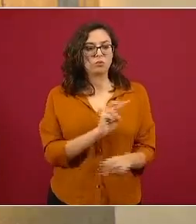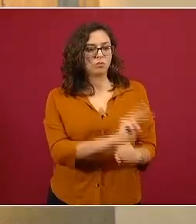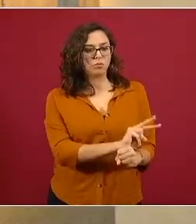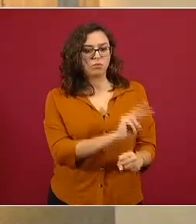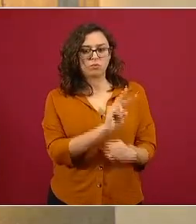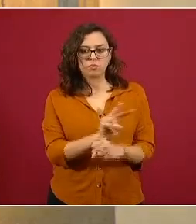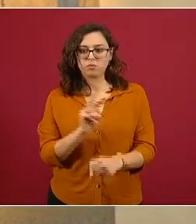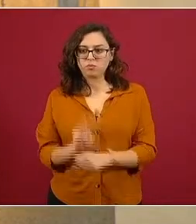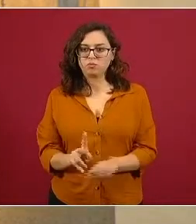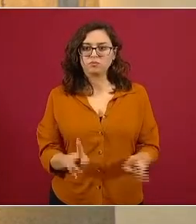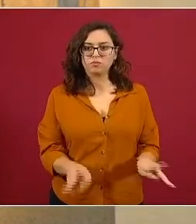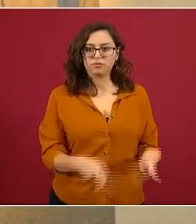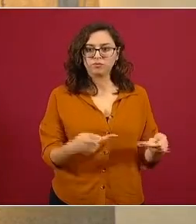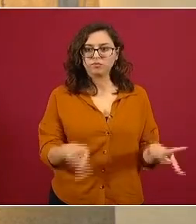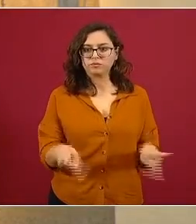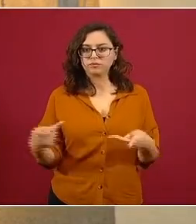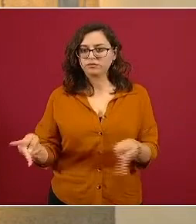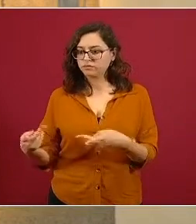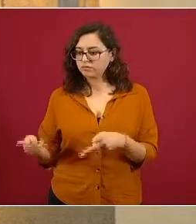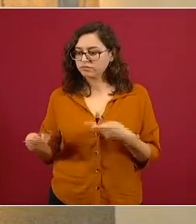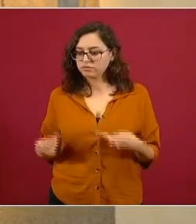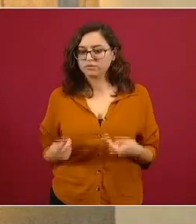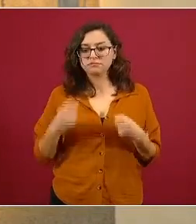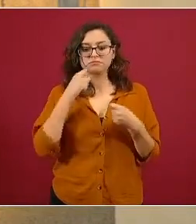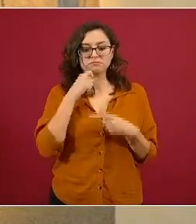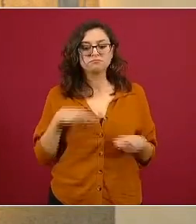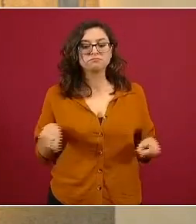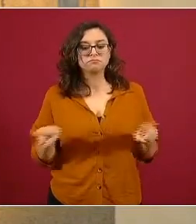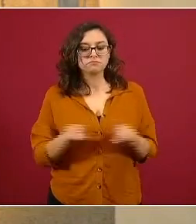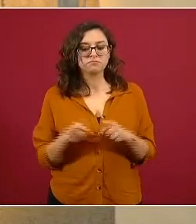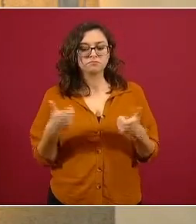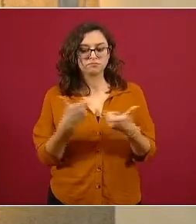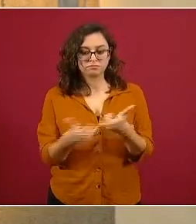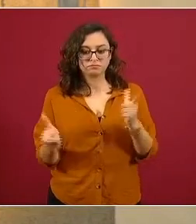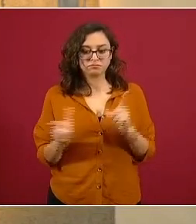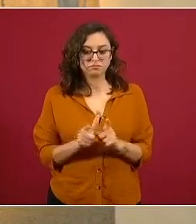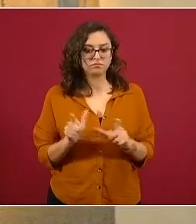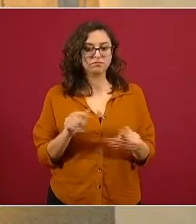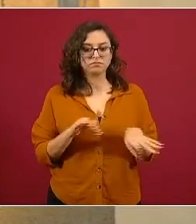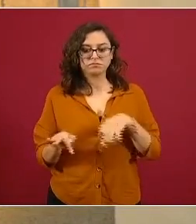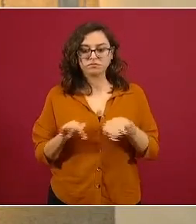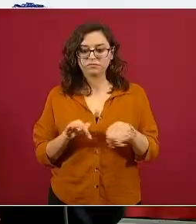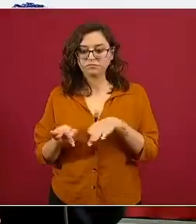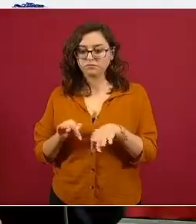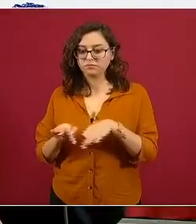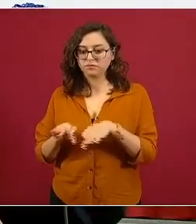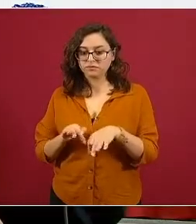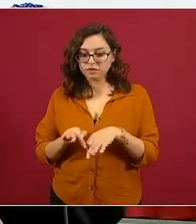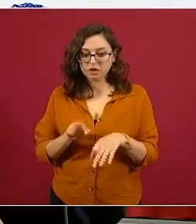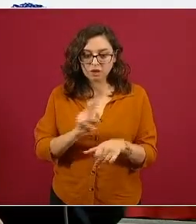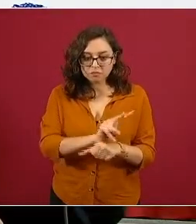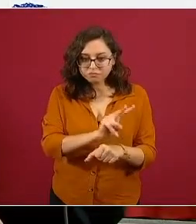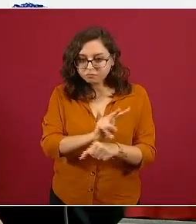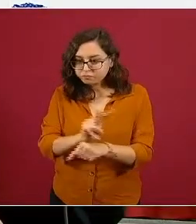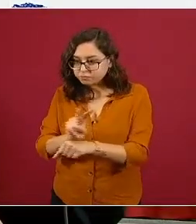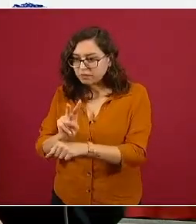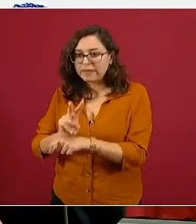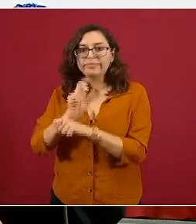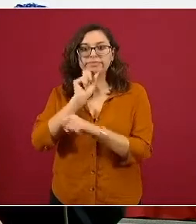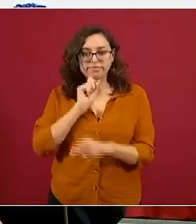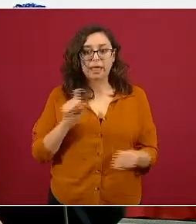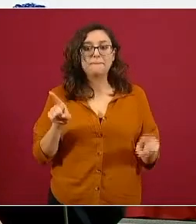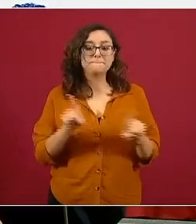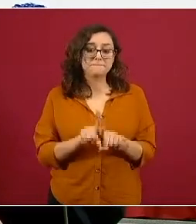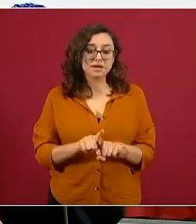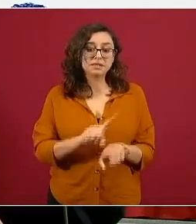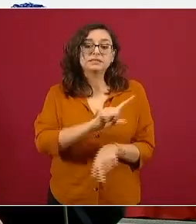de las ventas. El grupo de trabajo estará dándole seguimiento al evento.